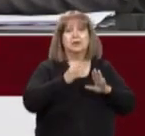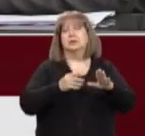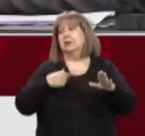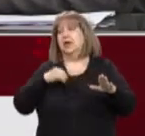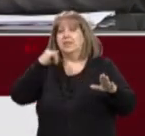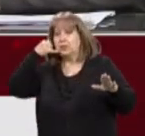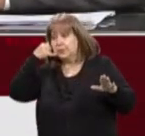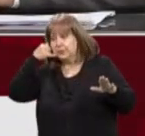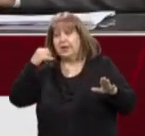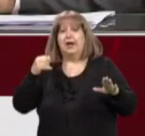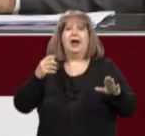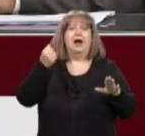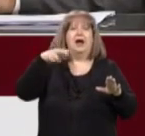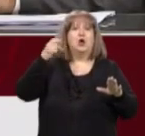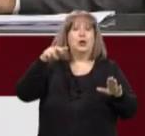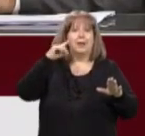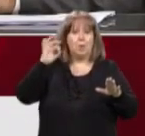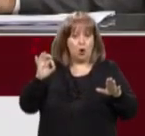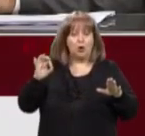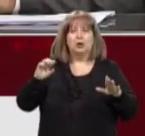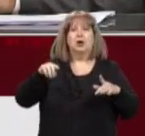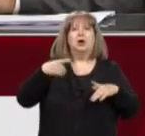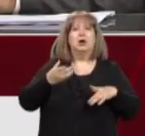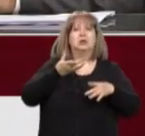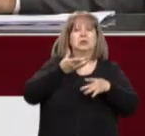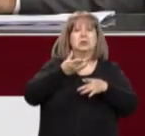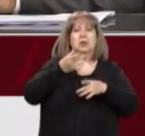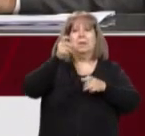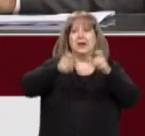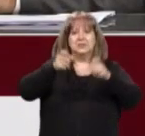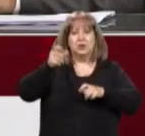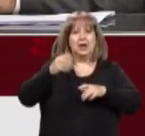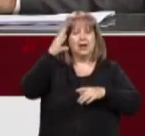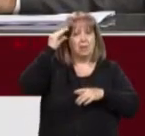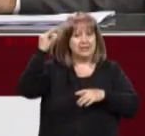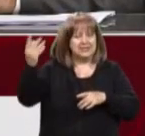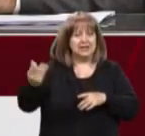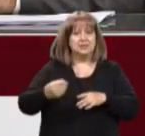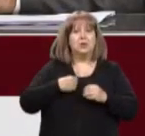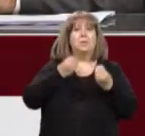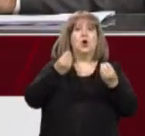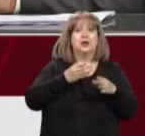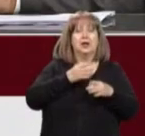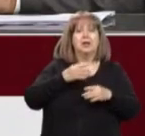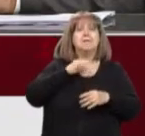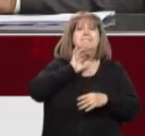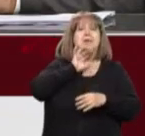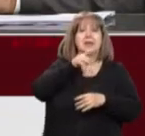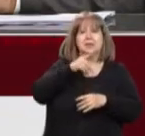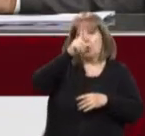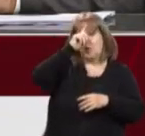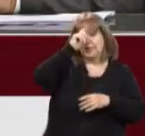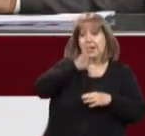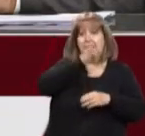a los agentes del Estado para que realmente actúen como tienen que actuar, porque Lucio entró 5 veces al hospital y nadie